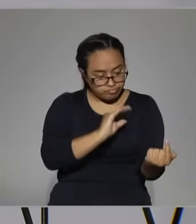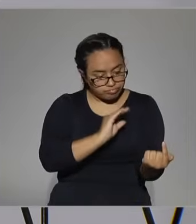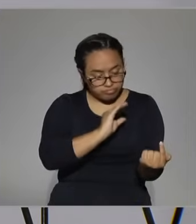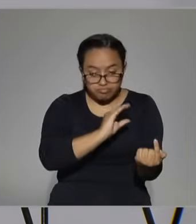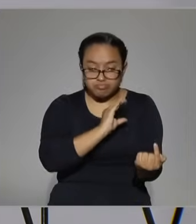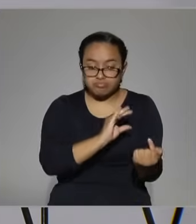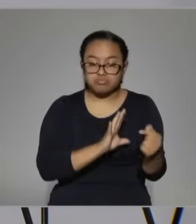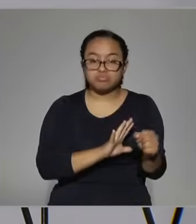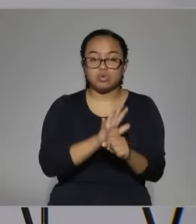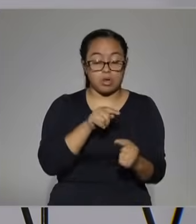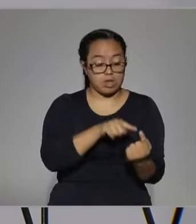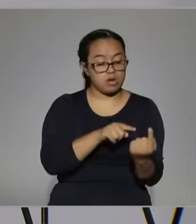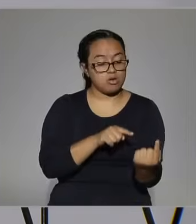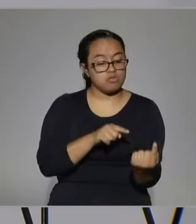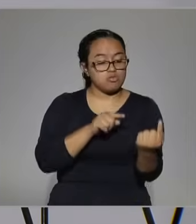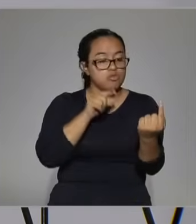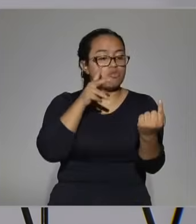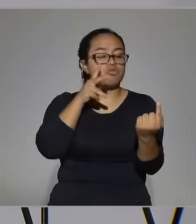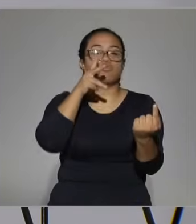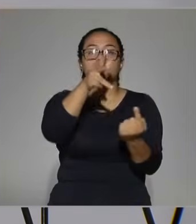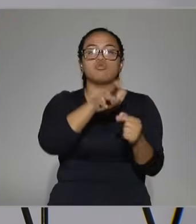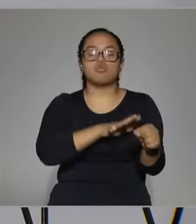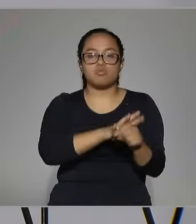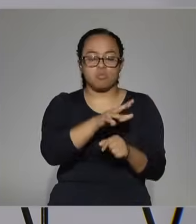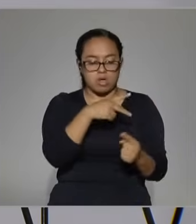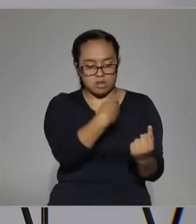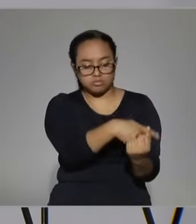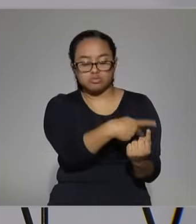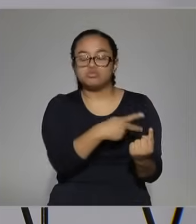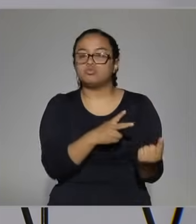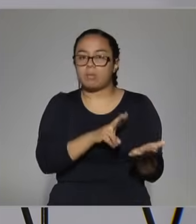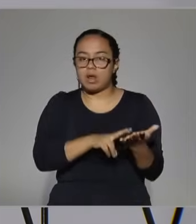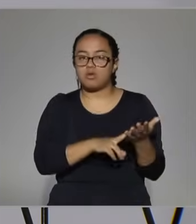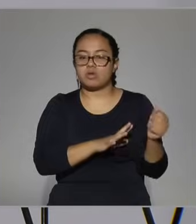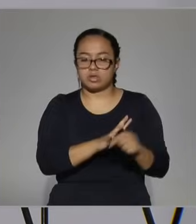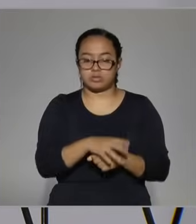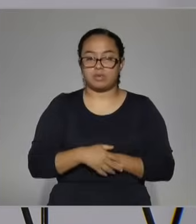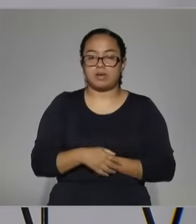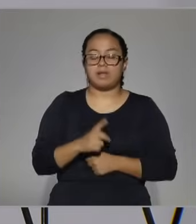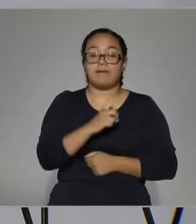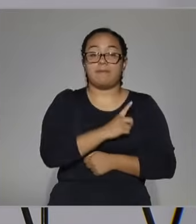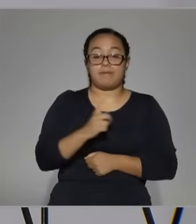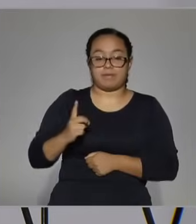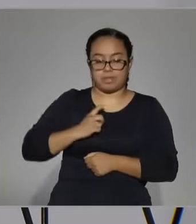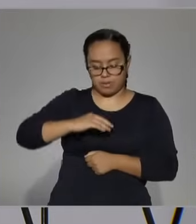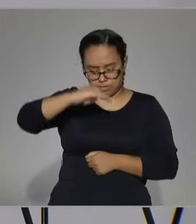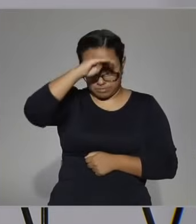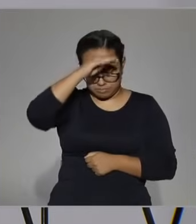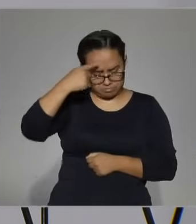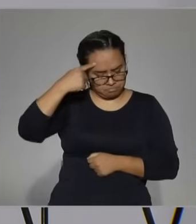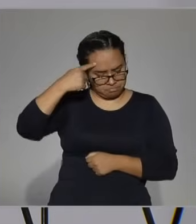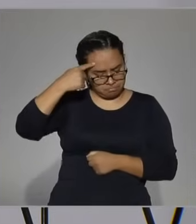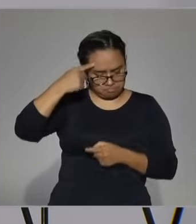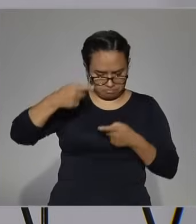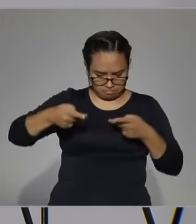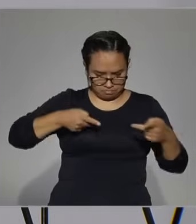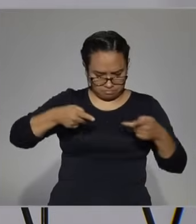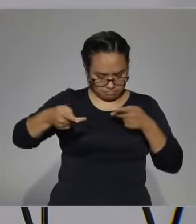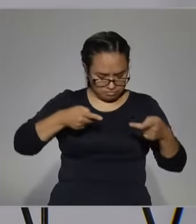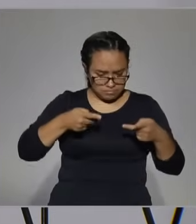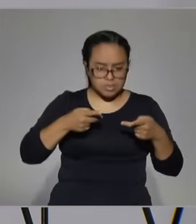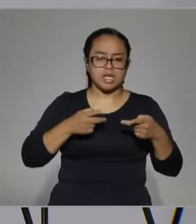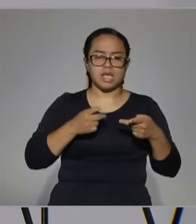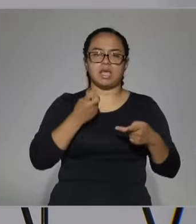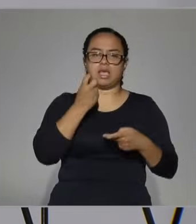de persona quiero tú que seas? La invitación que yo les daría es, vámonos hacia estrategias que sí provoquen